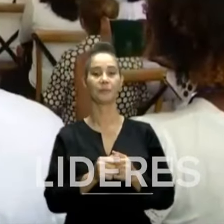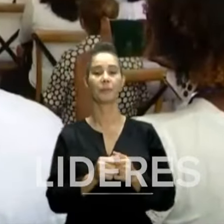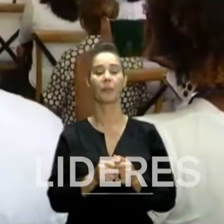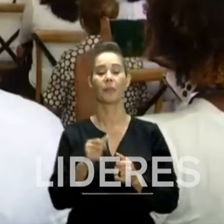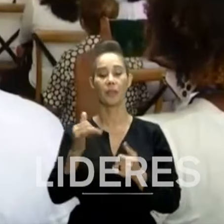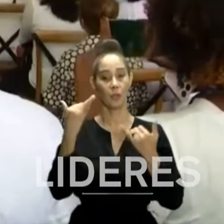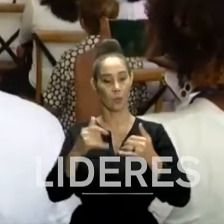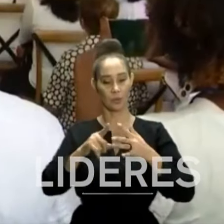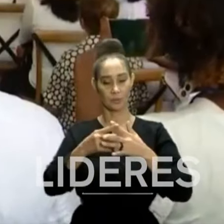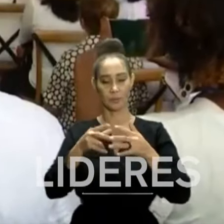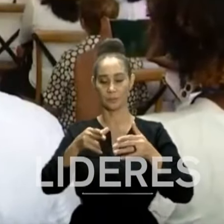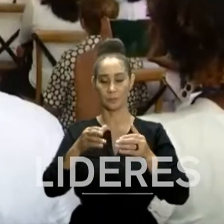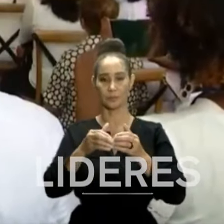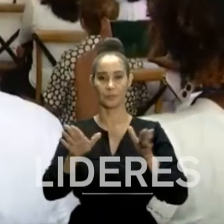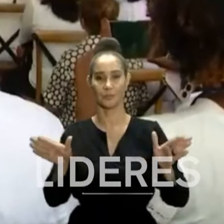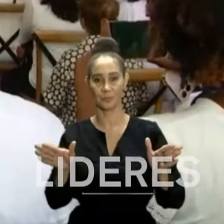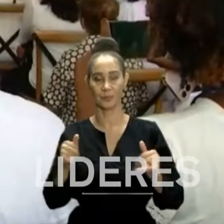formal inauguración.